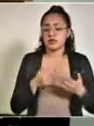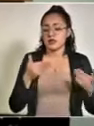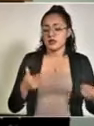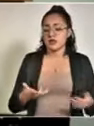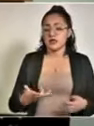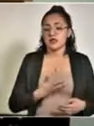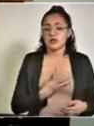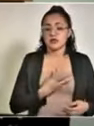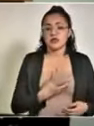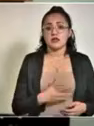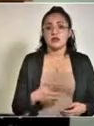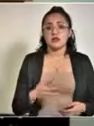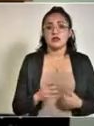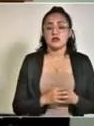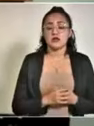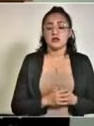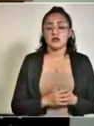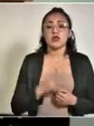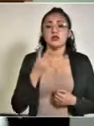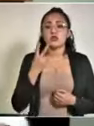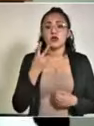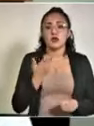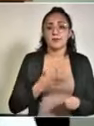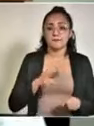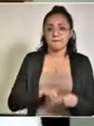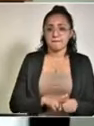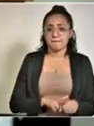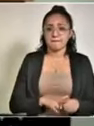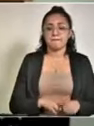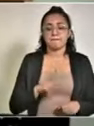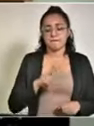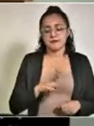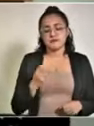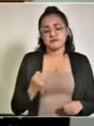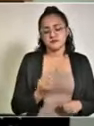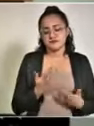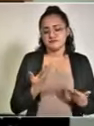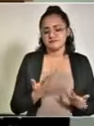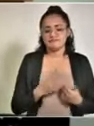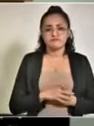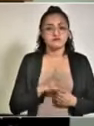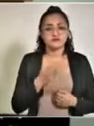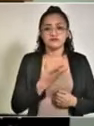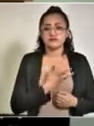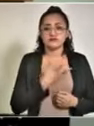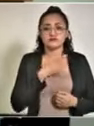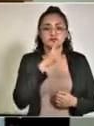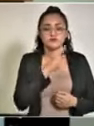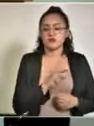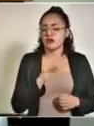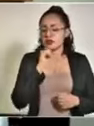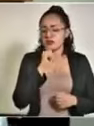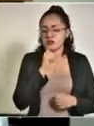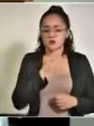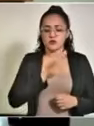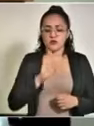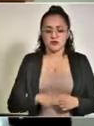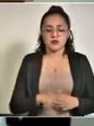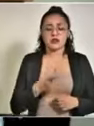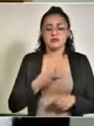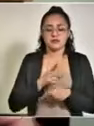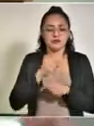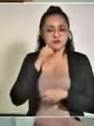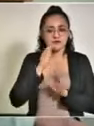actualmente tenemos 12 hospitalizados. Afortunadamente no se reporta ningún fallecimiento el día de